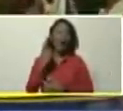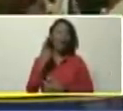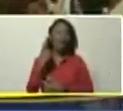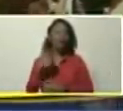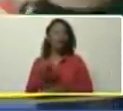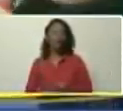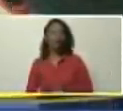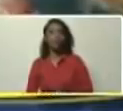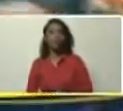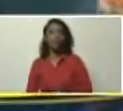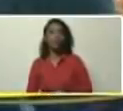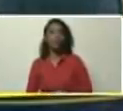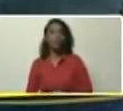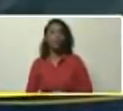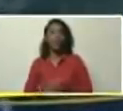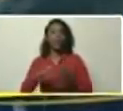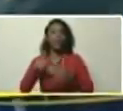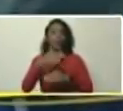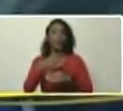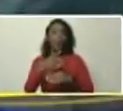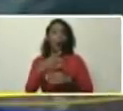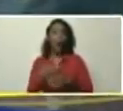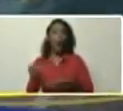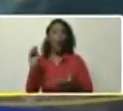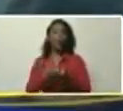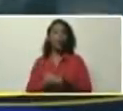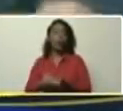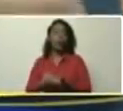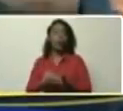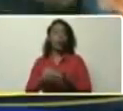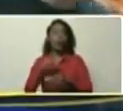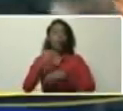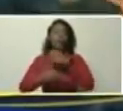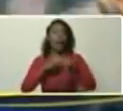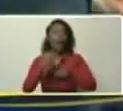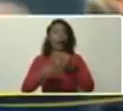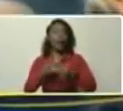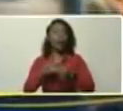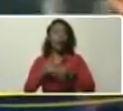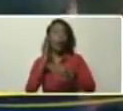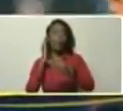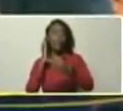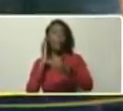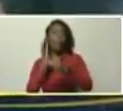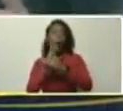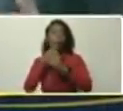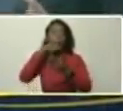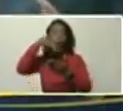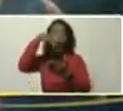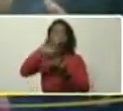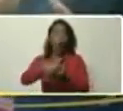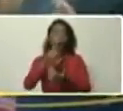que faltaba. Luego vino la impugnación, surgió la inhabilitación del innombrable,